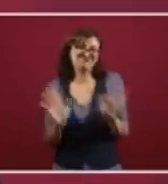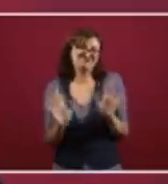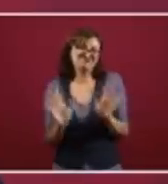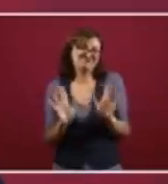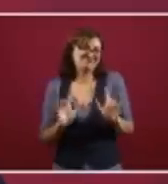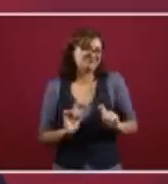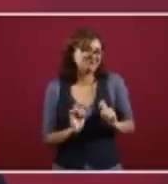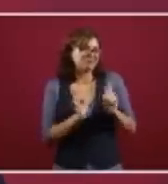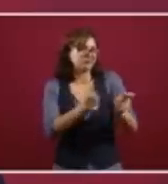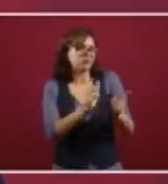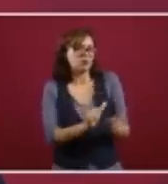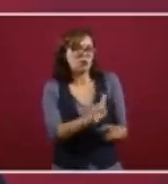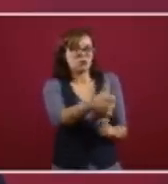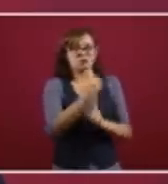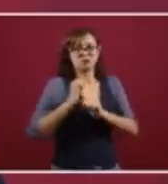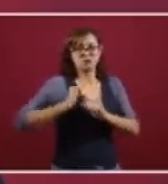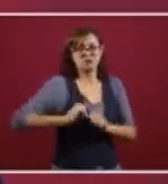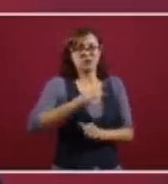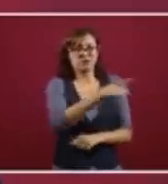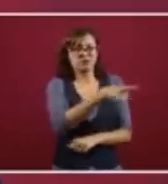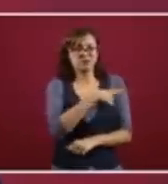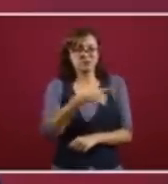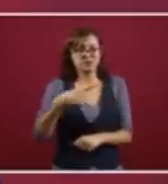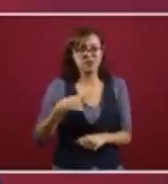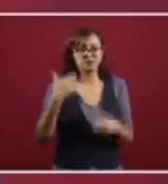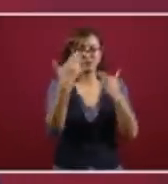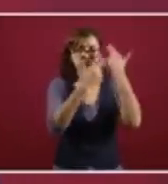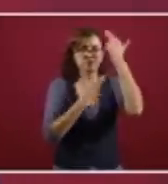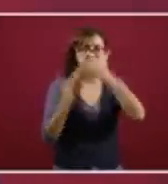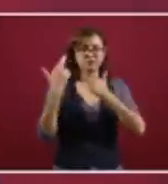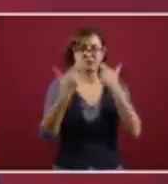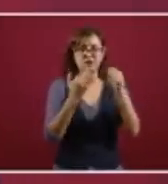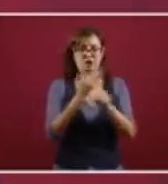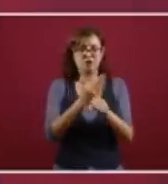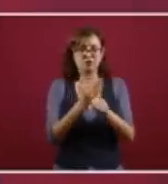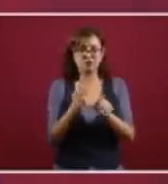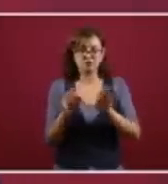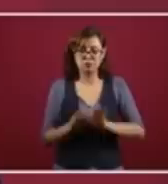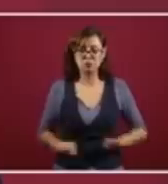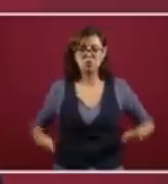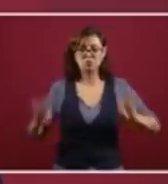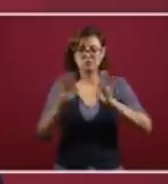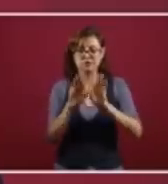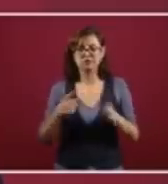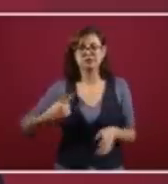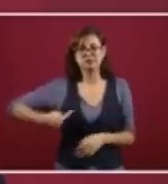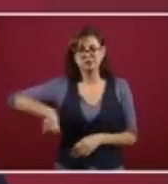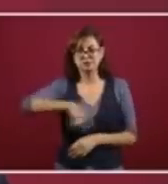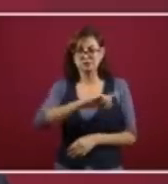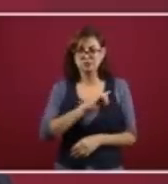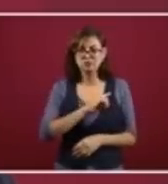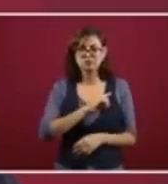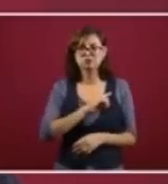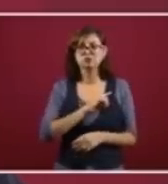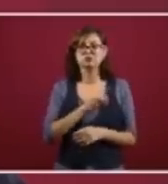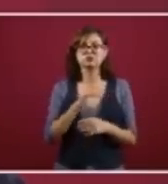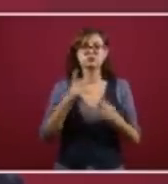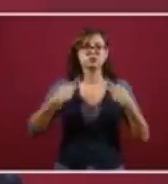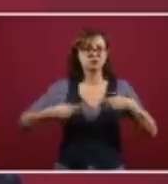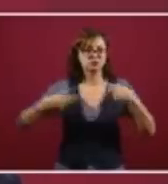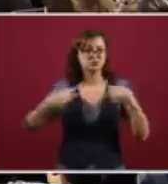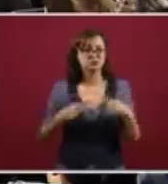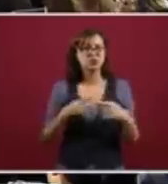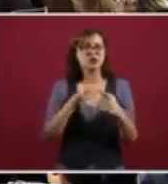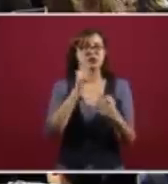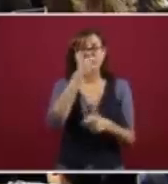revisar eso. Lo importante ahora es que estamos yendo a ver a cada persona